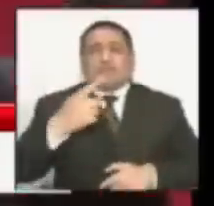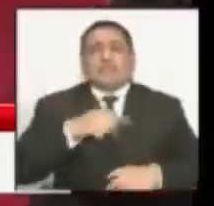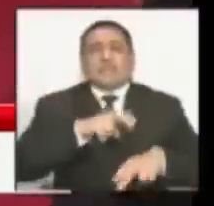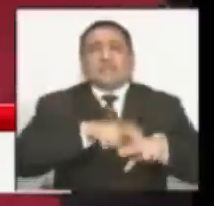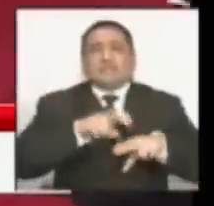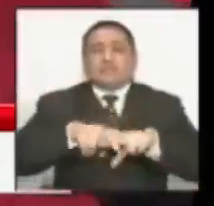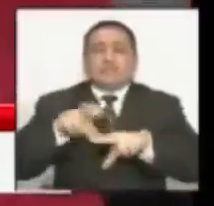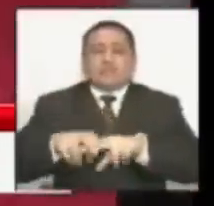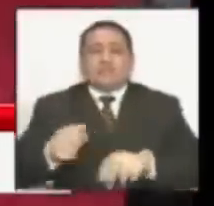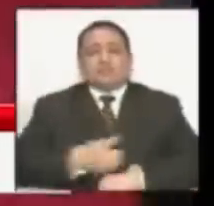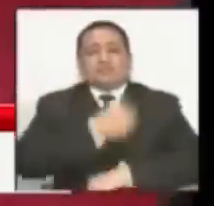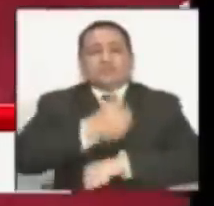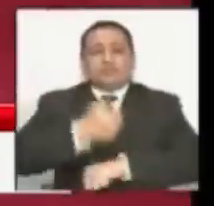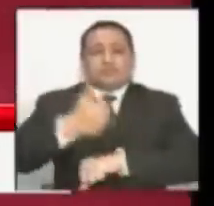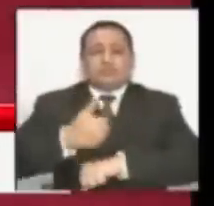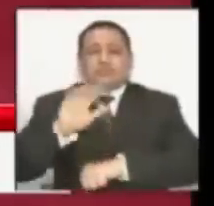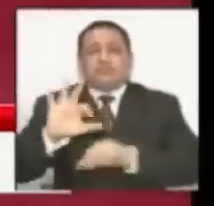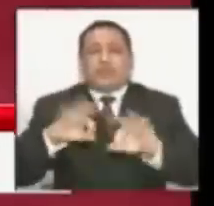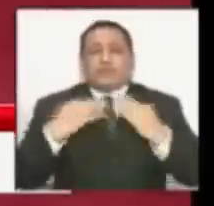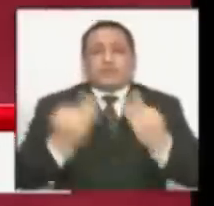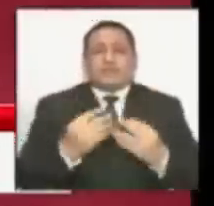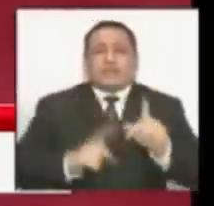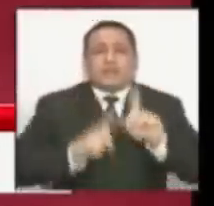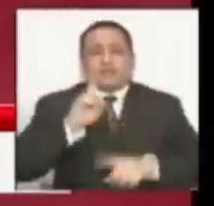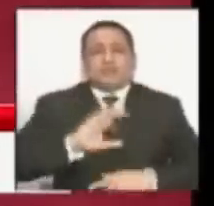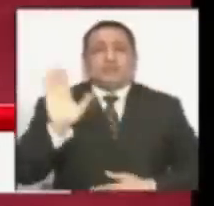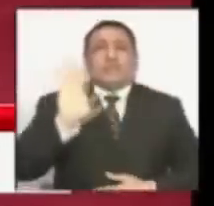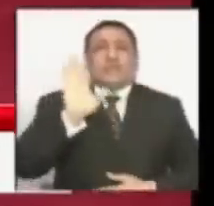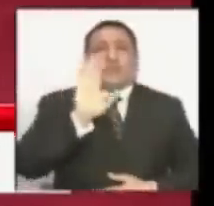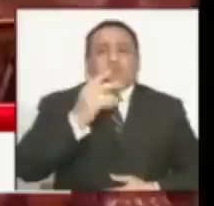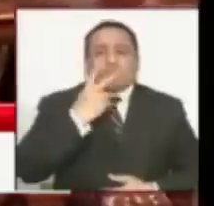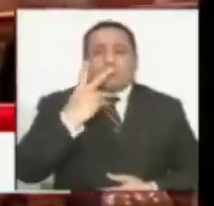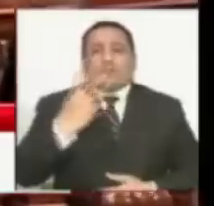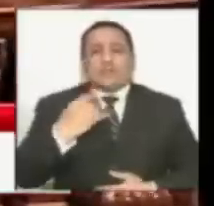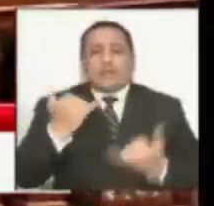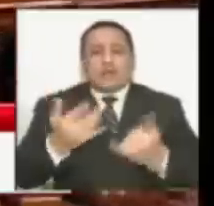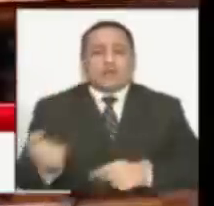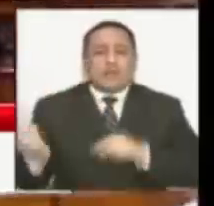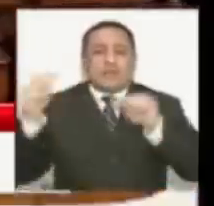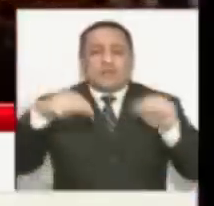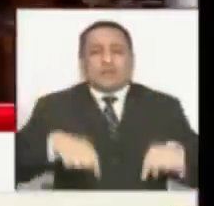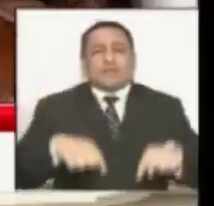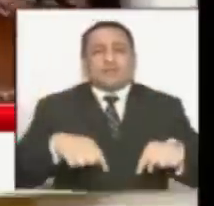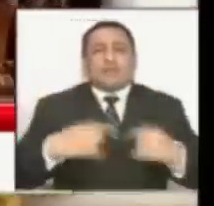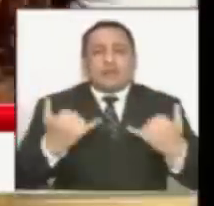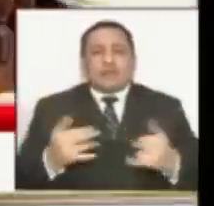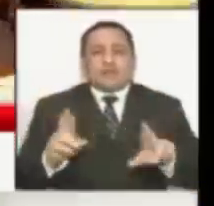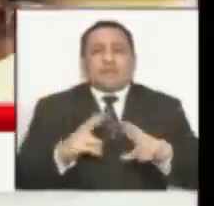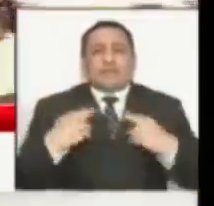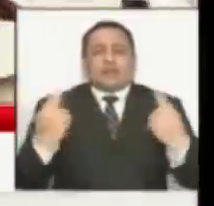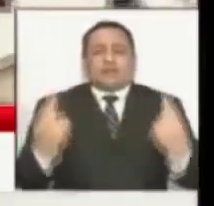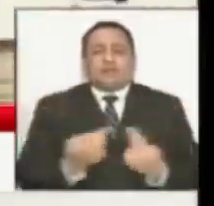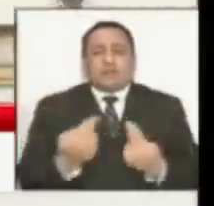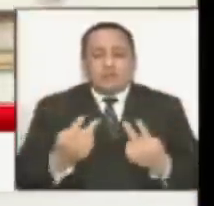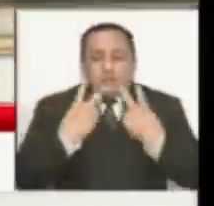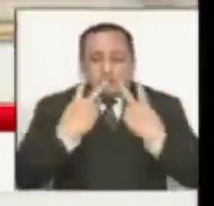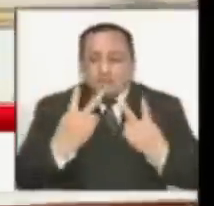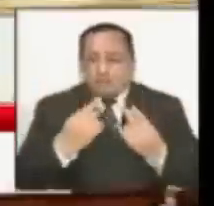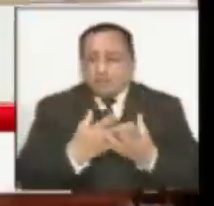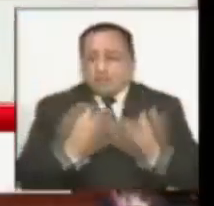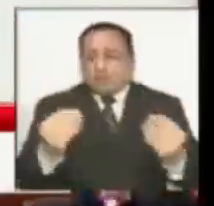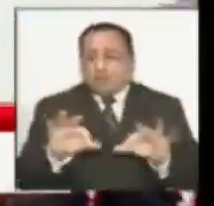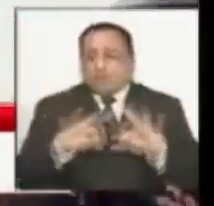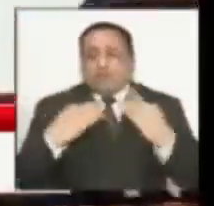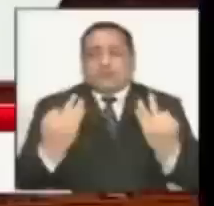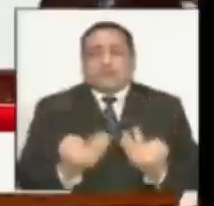las galerías. Ha saludado también a los familiares de Inti y de Brian. Ahí están presentes, podemos verlos